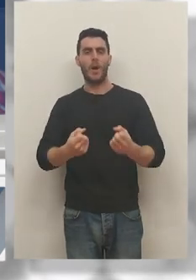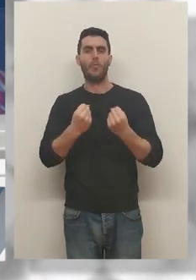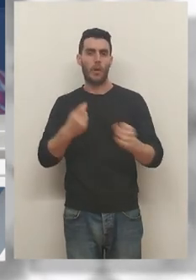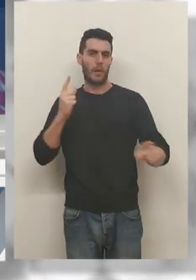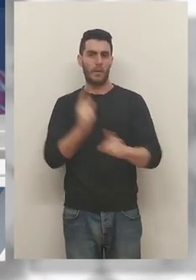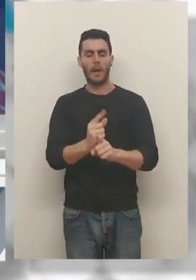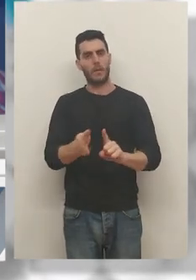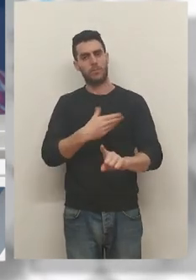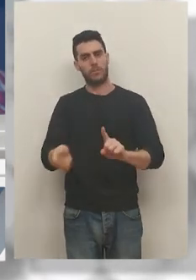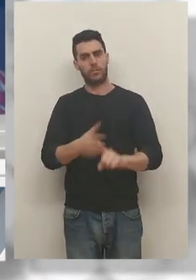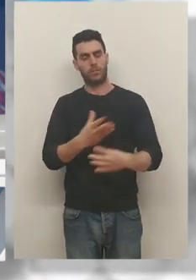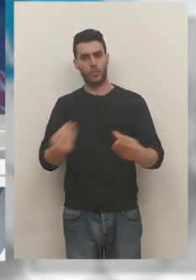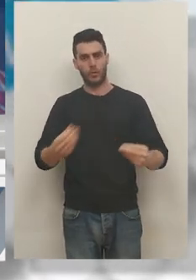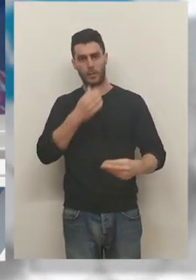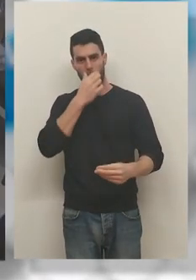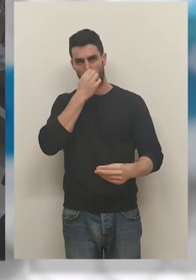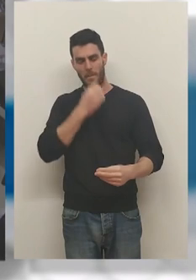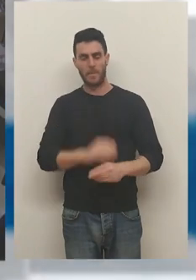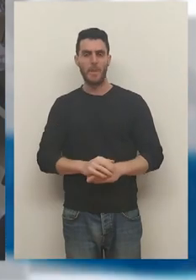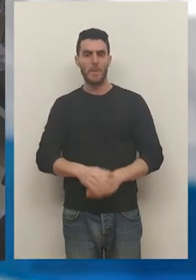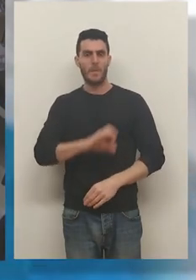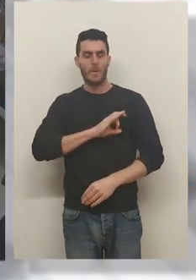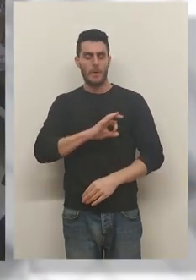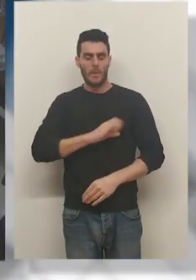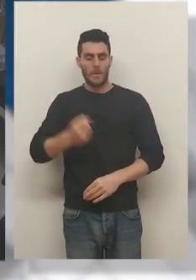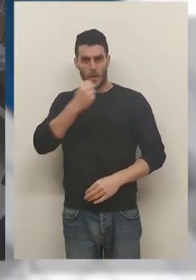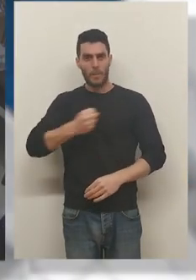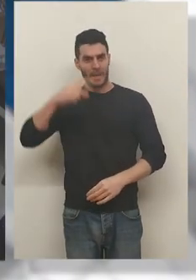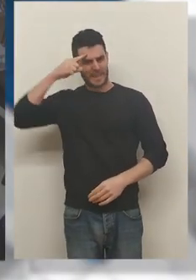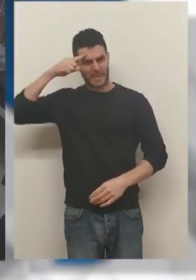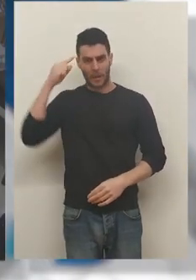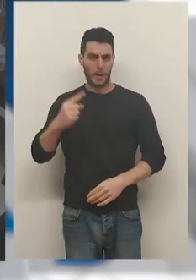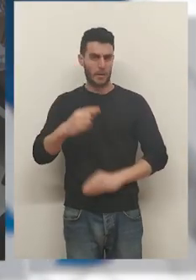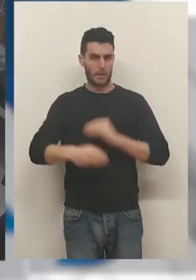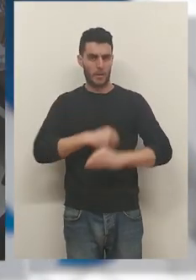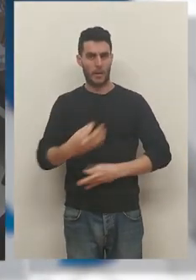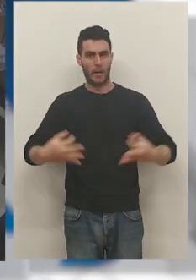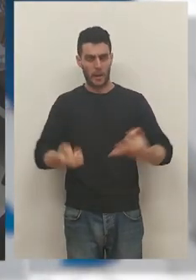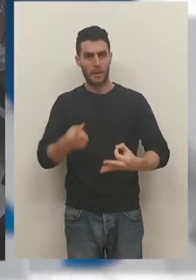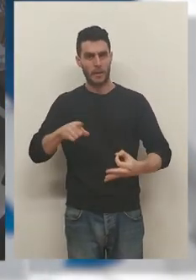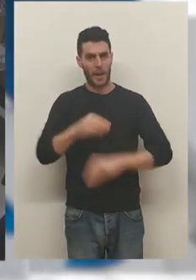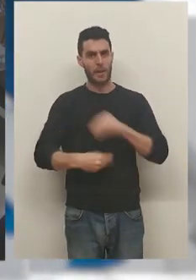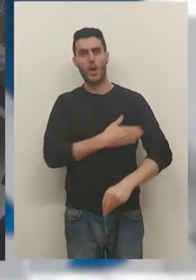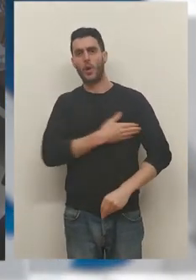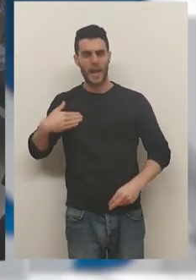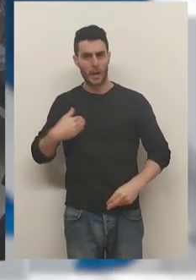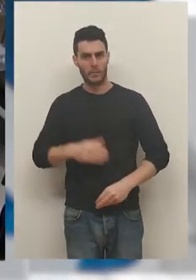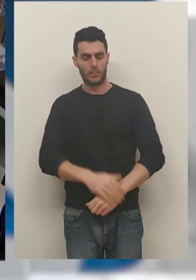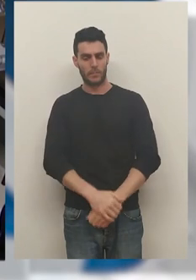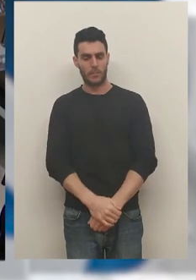bastante fuerza en el ataque el señor Almeida sabía lo que hacía y quería